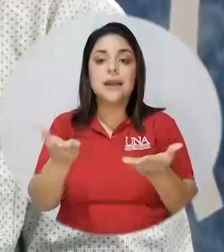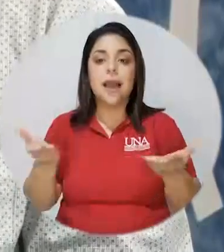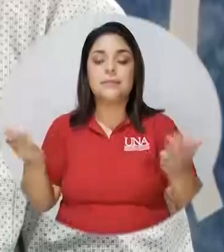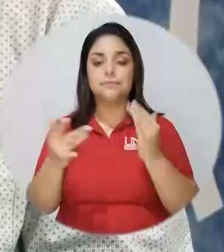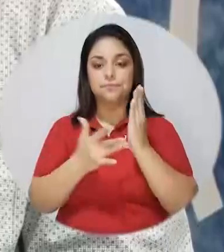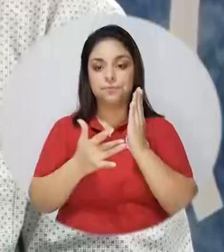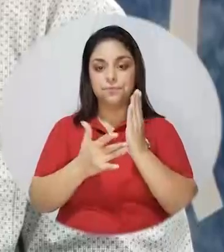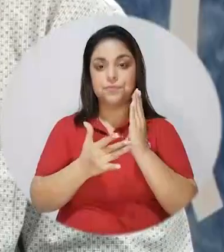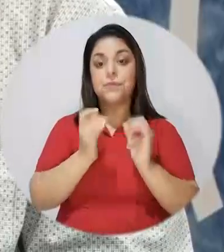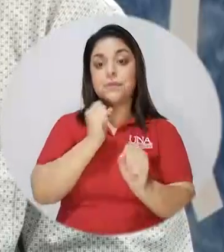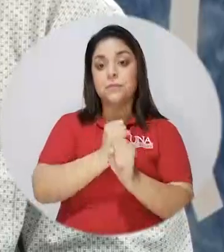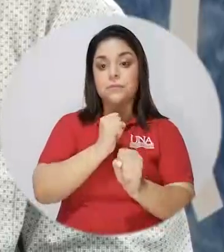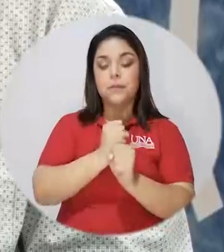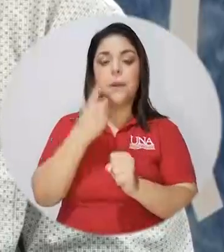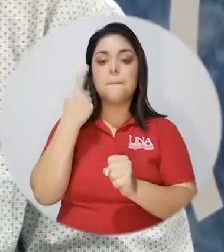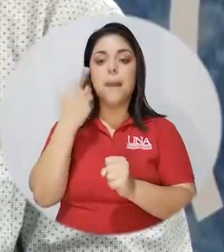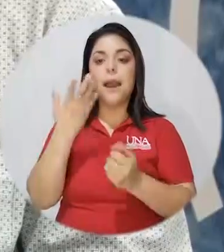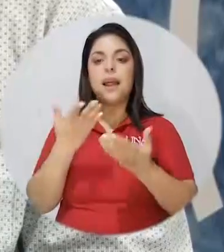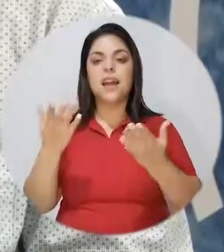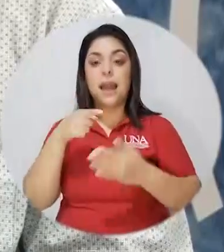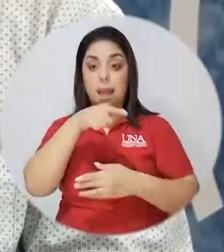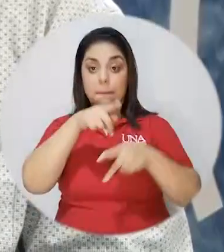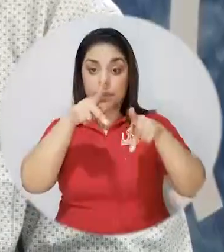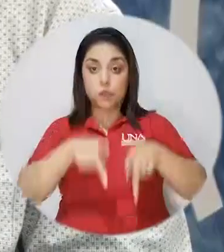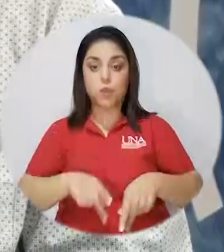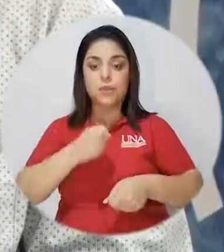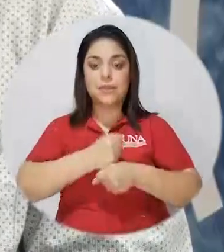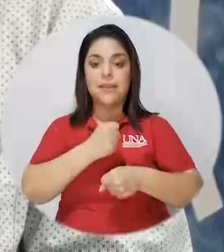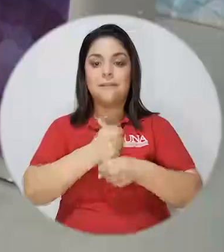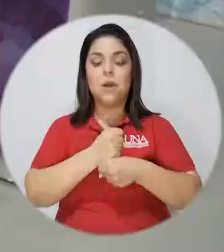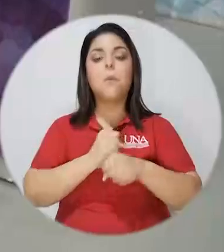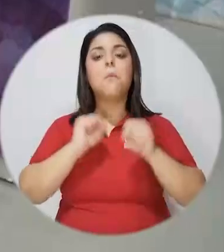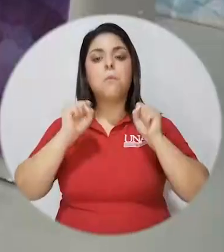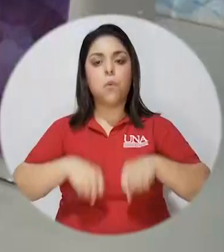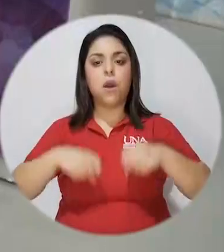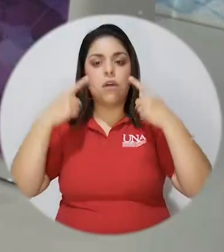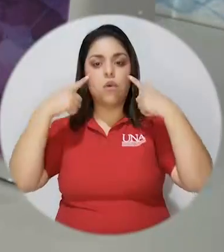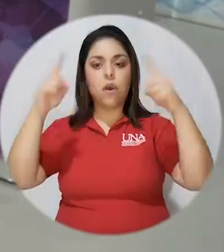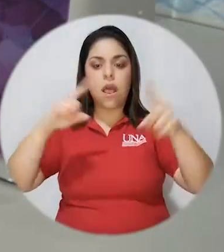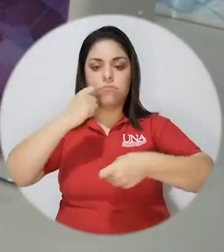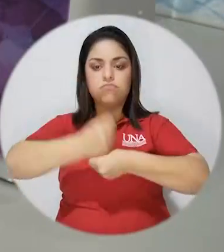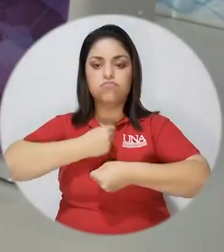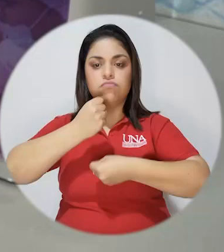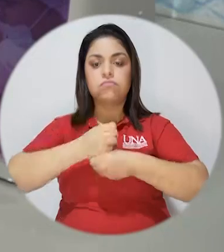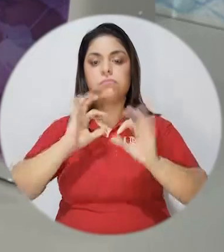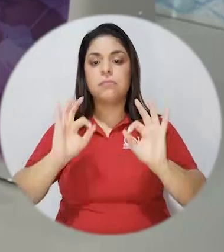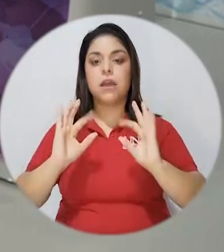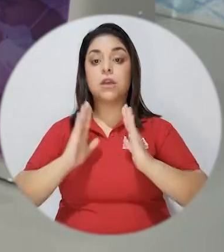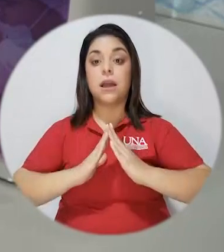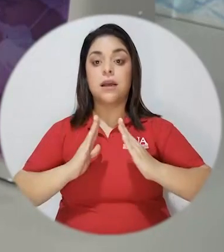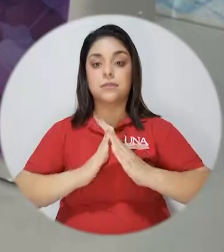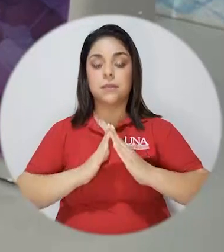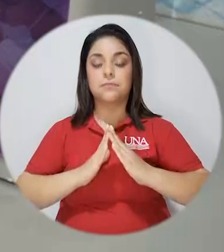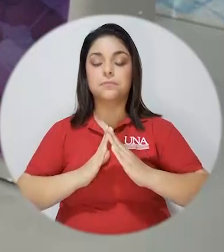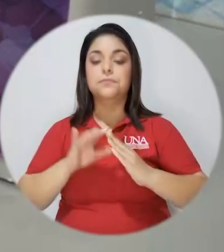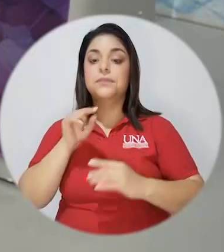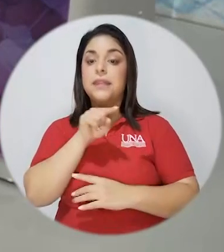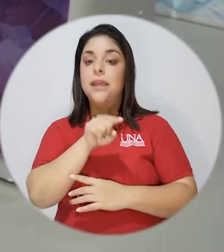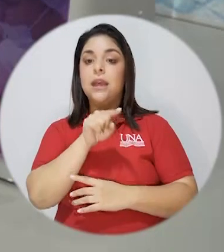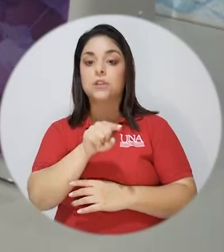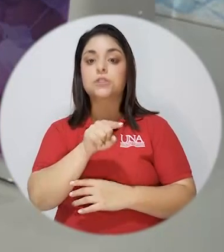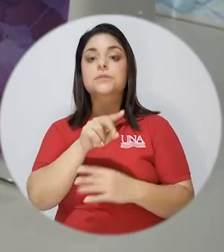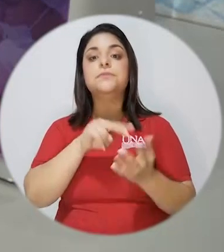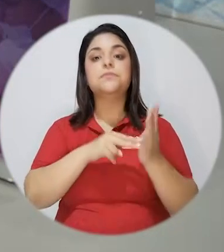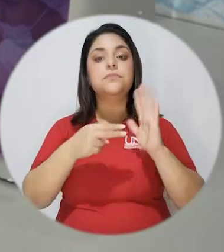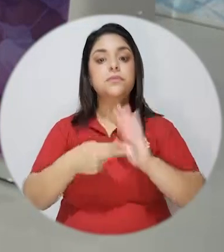tecnológicas y laborales para que el teletrabajador pueda llevar a cabo sus labores desde su hogar. Y esto implica